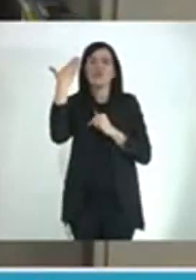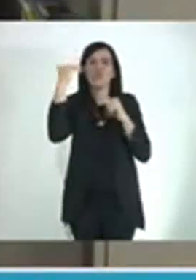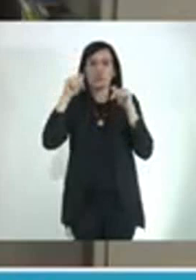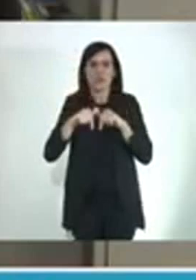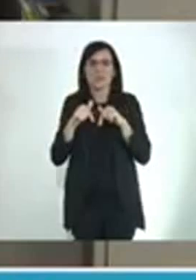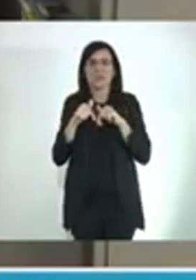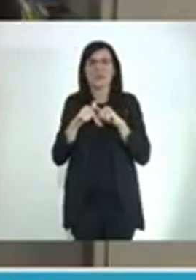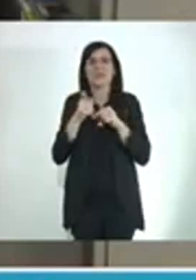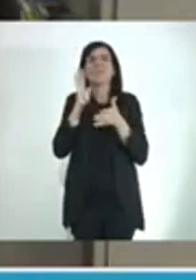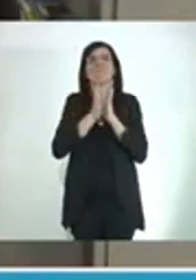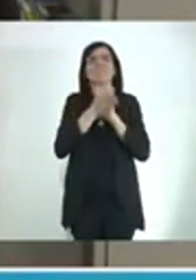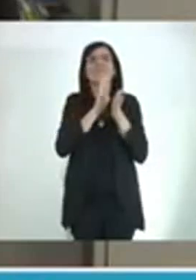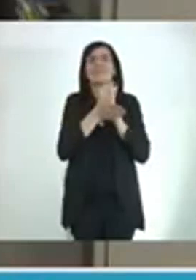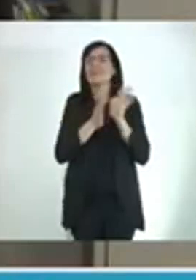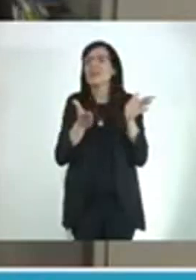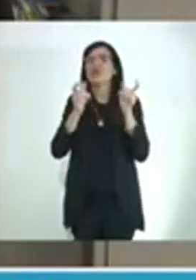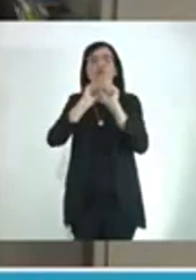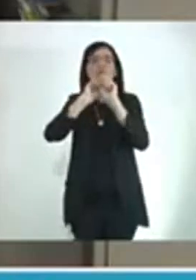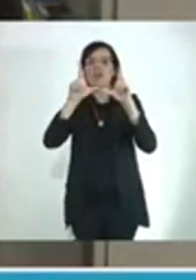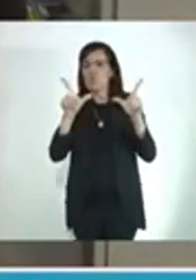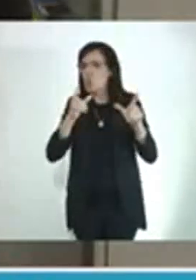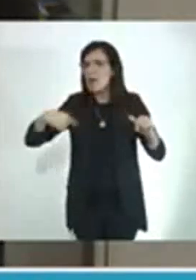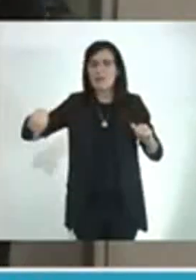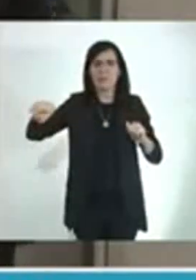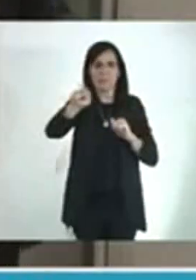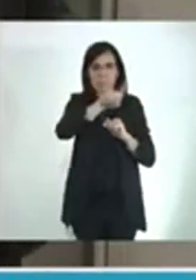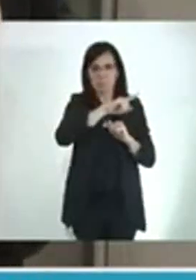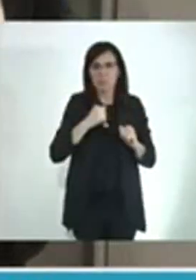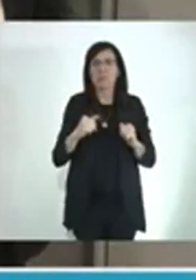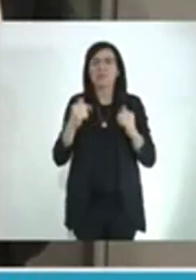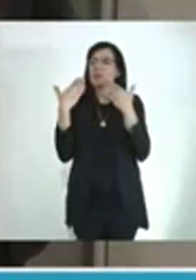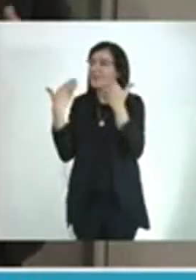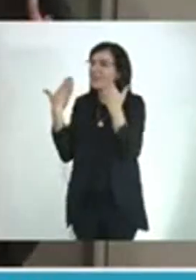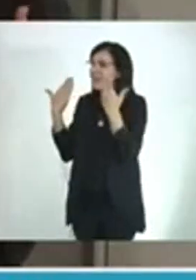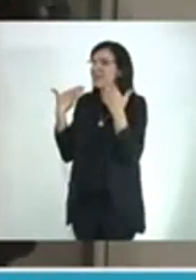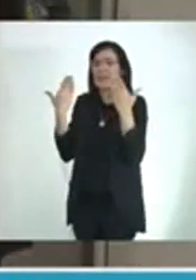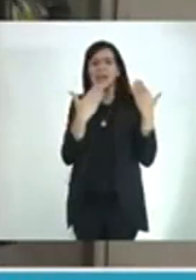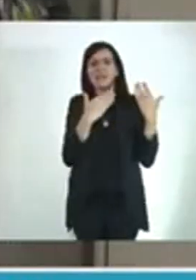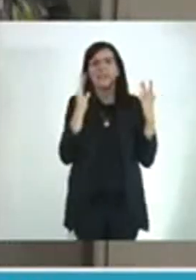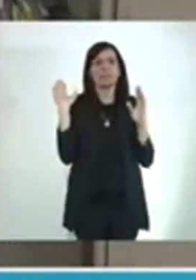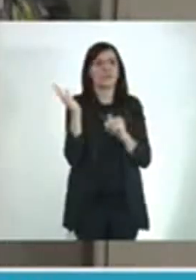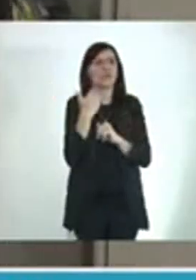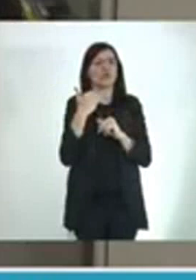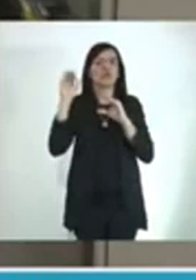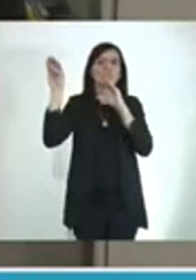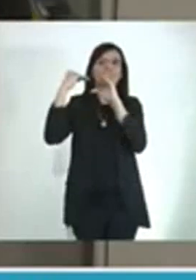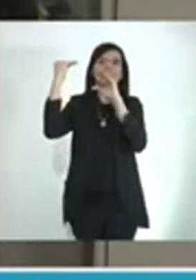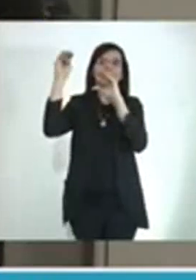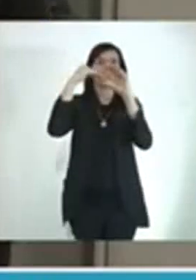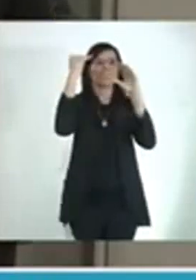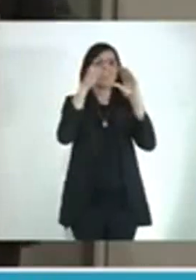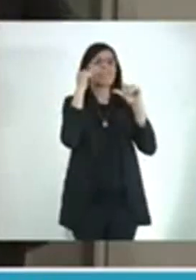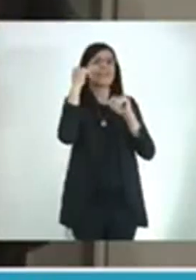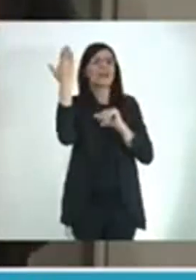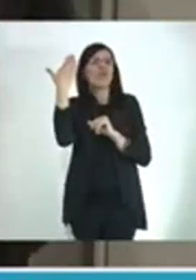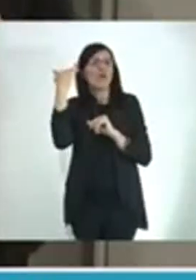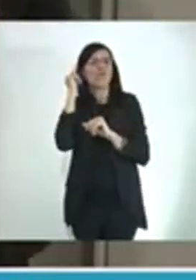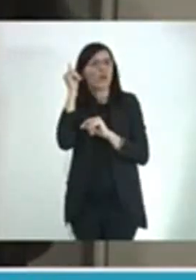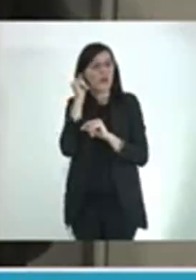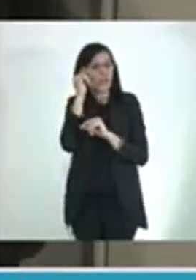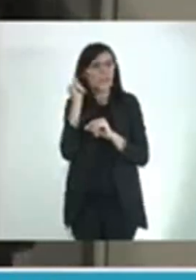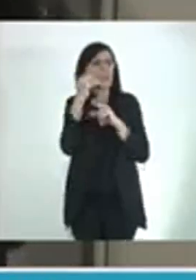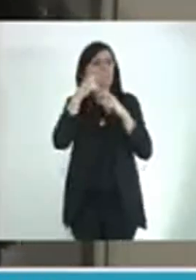Educación totalmente virtual. Muchísimas gracias a todos los disertantes que ya han pasado a lo largo de todas estas